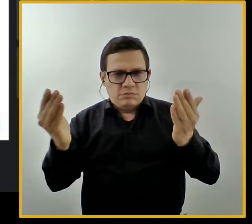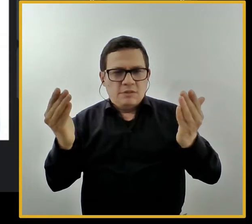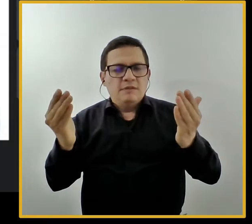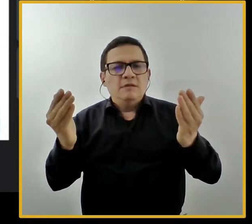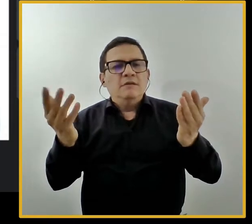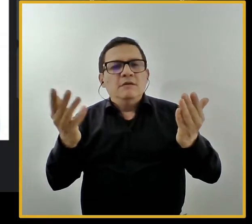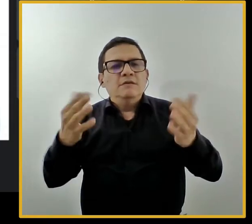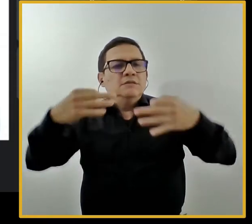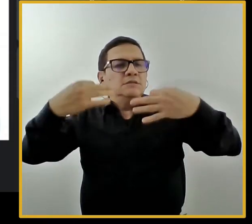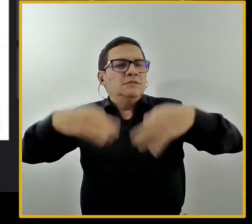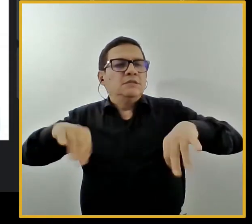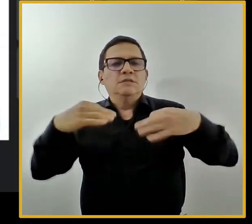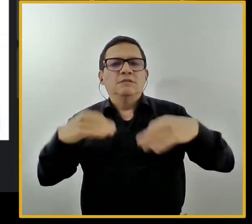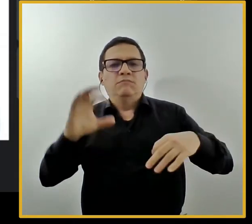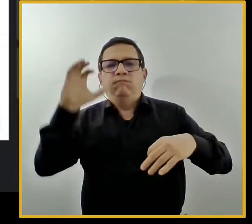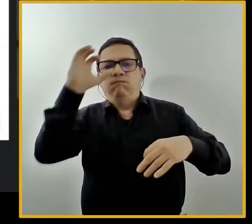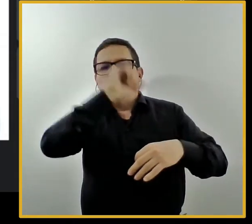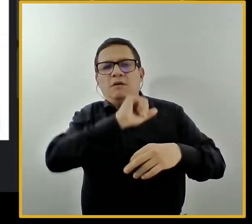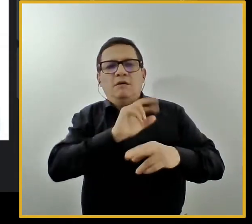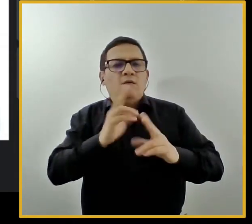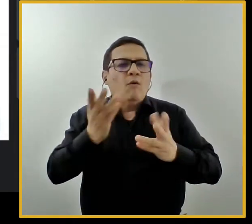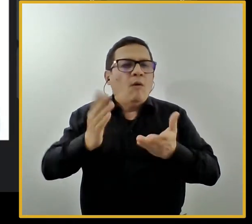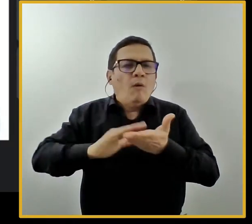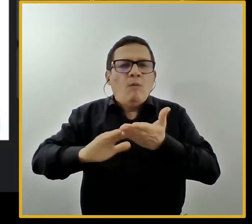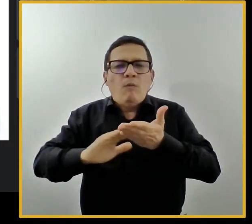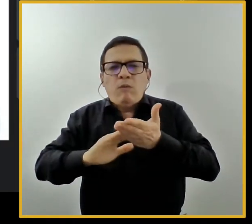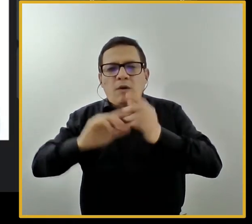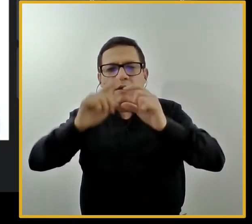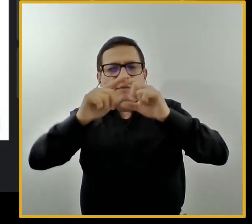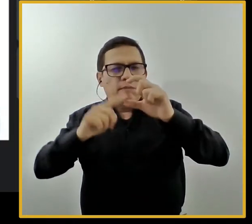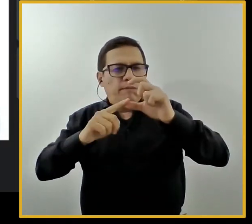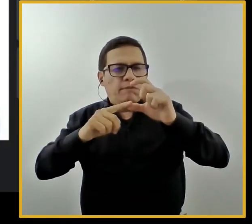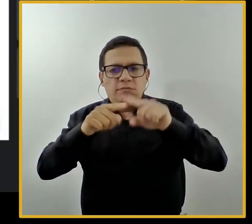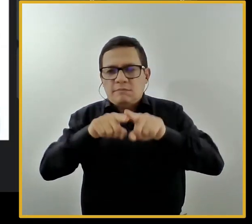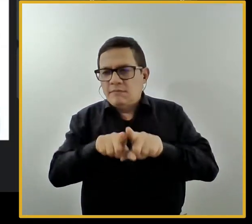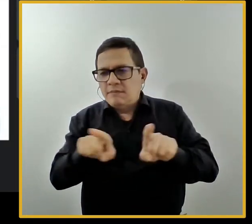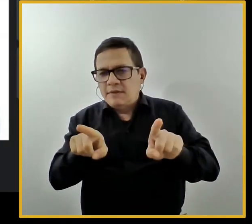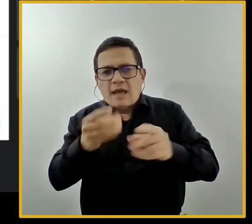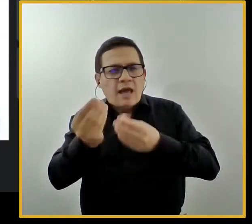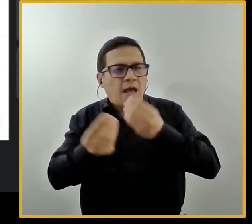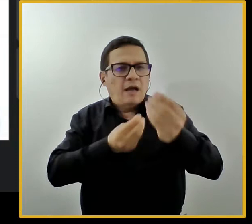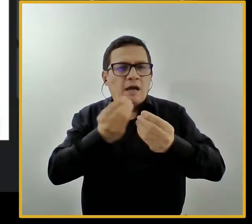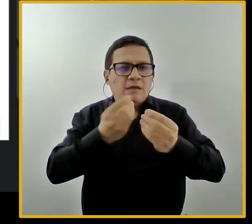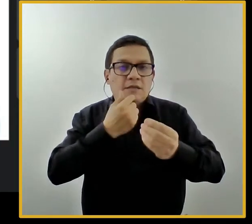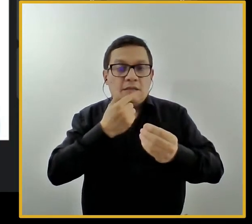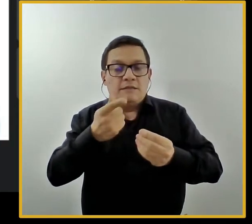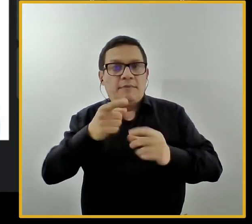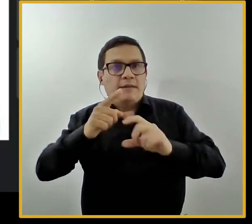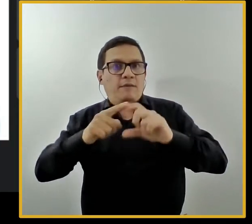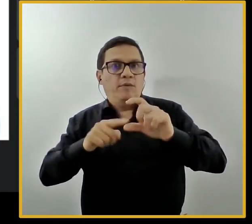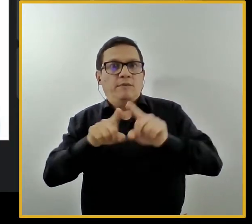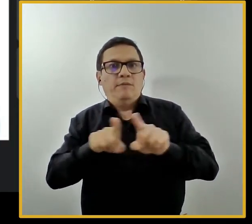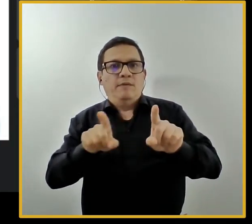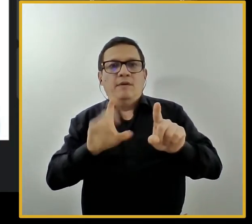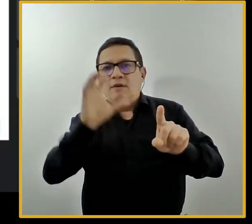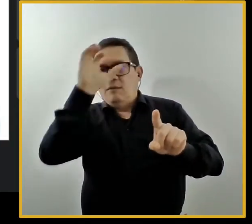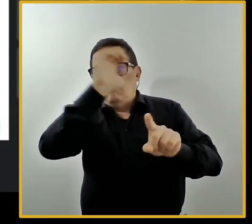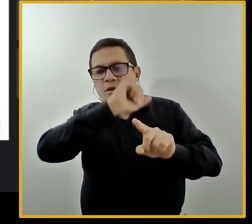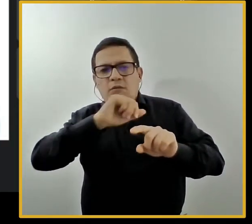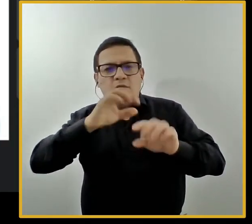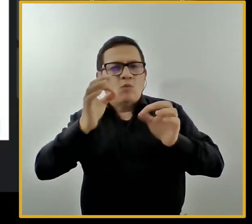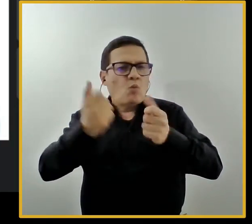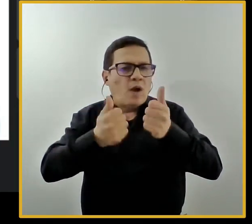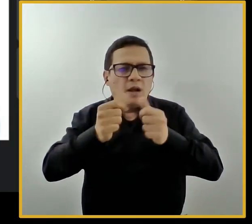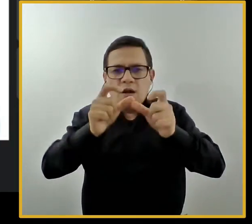manera muy sencilla cómo resolver una ecuación diferencial, pues allí resolver una ecuación diferencial es encontrar pues la función